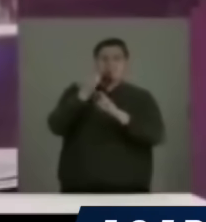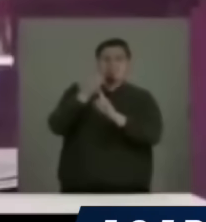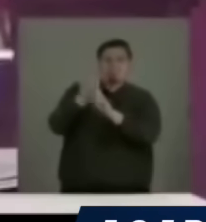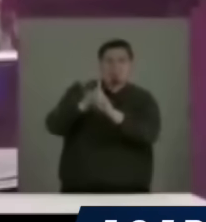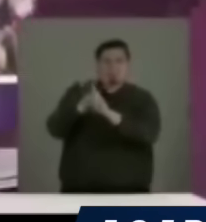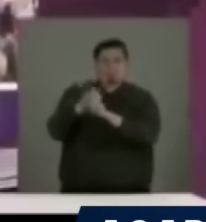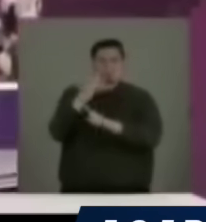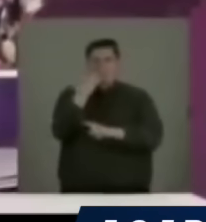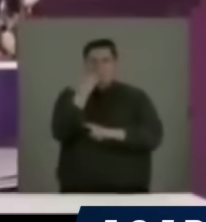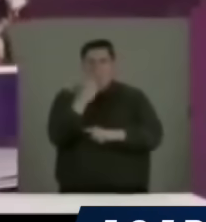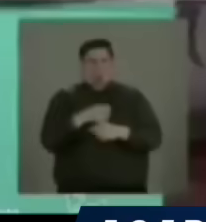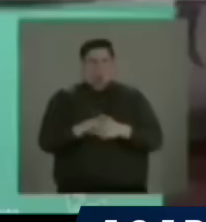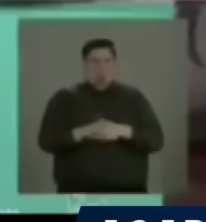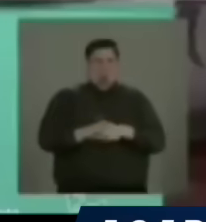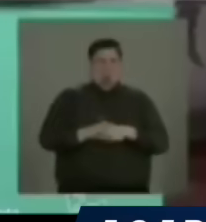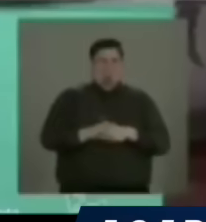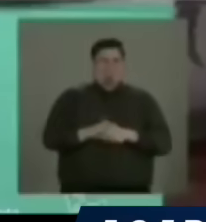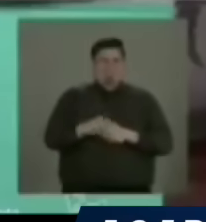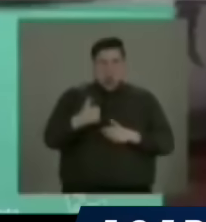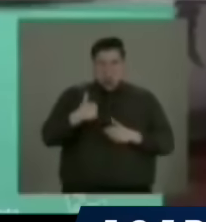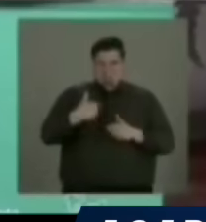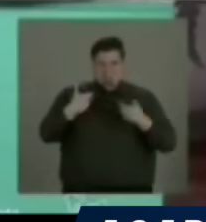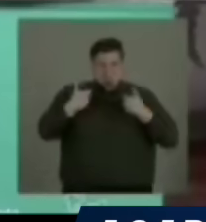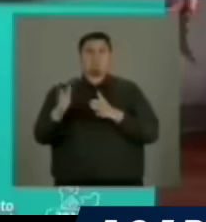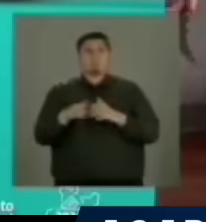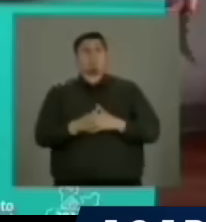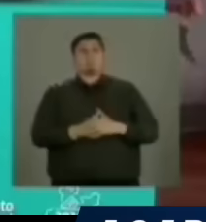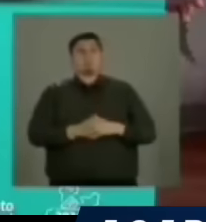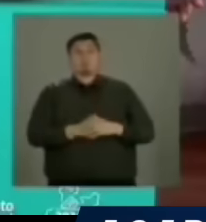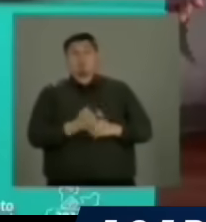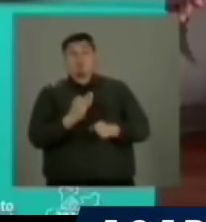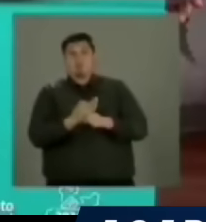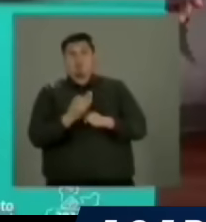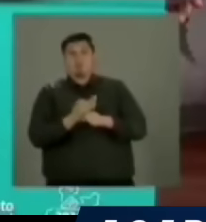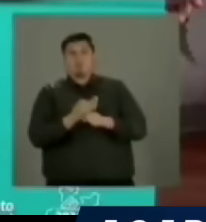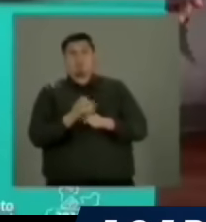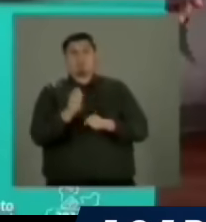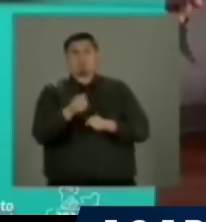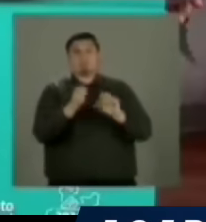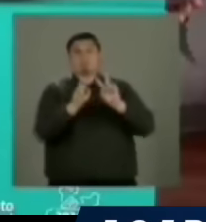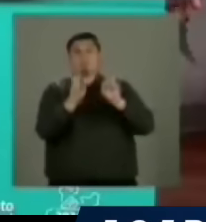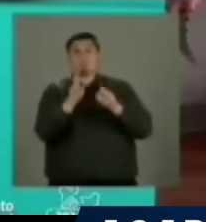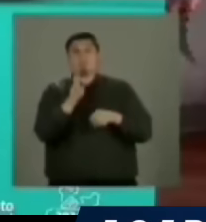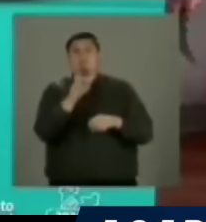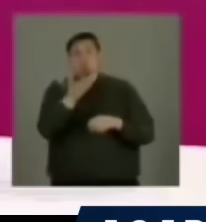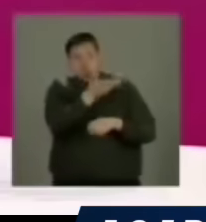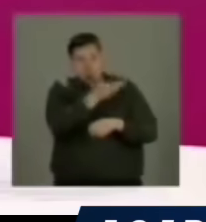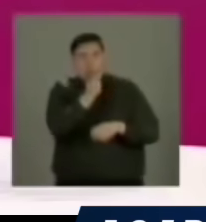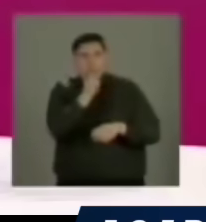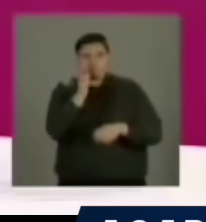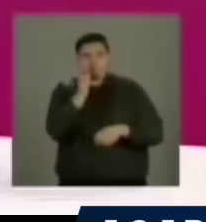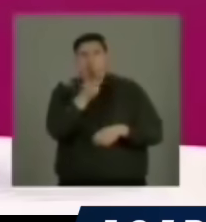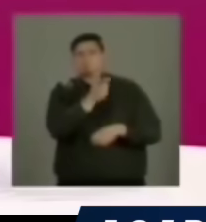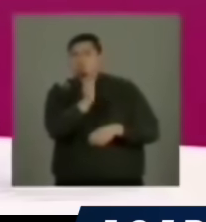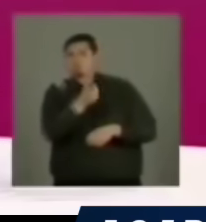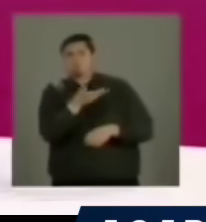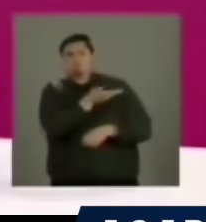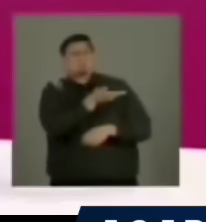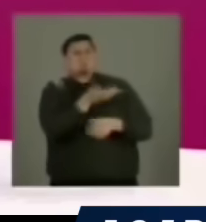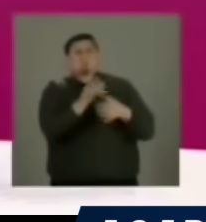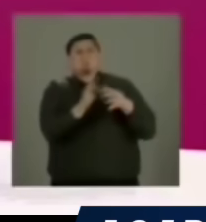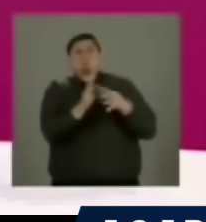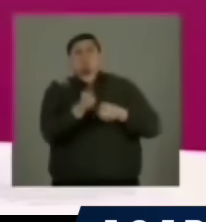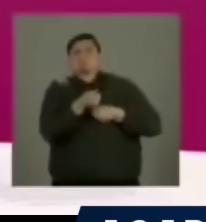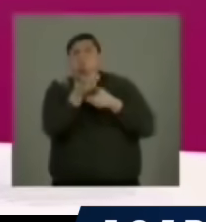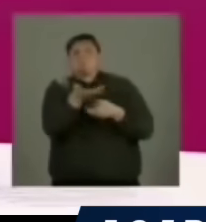conir galvez gracias muchas gracias candidata Pablo Lemus también con sus segundos finales decir que